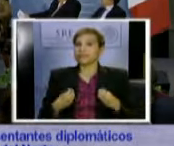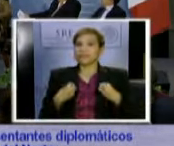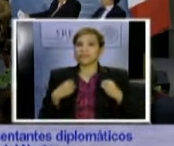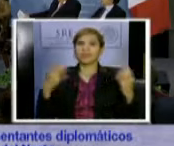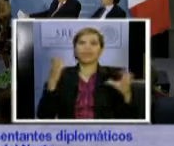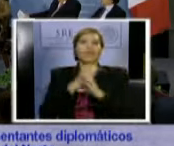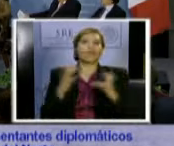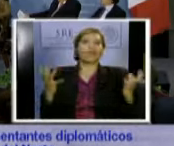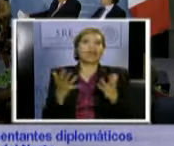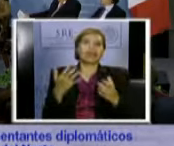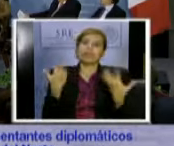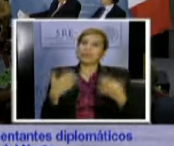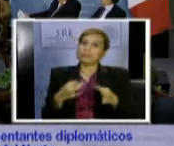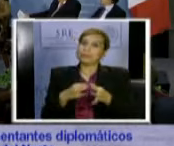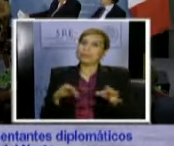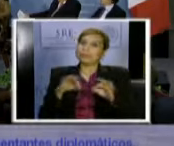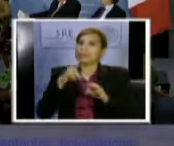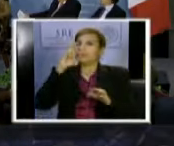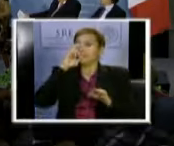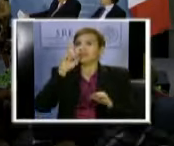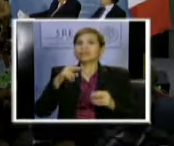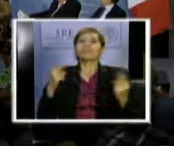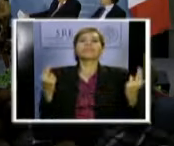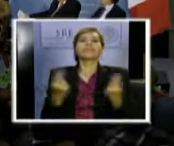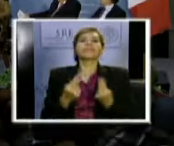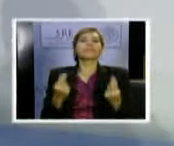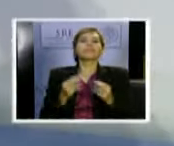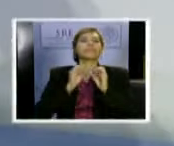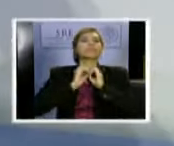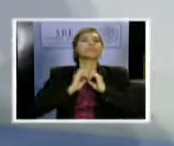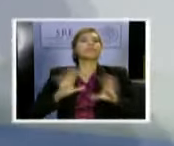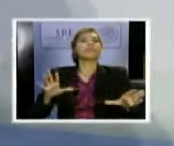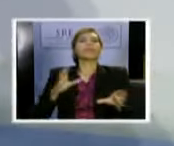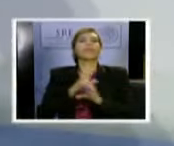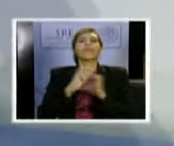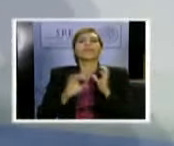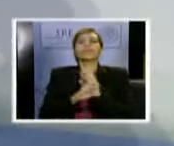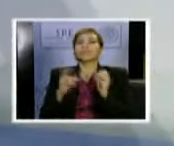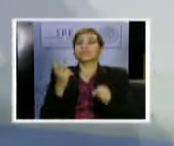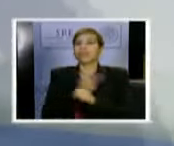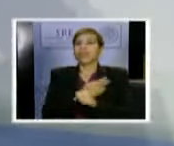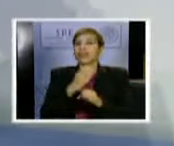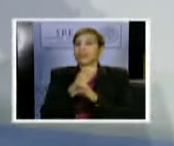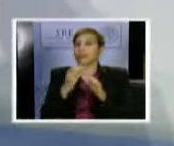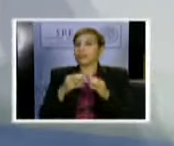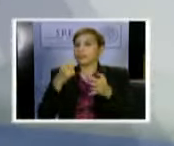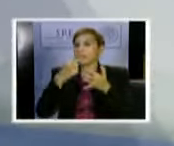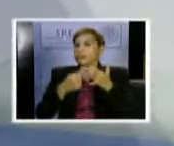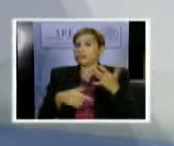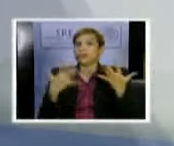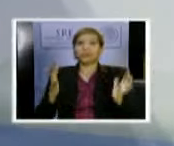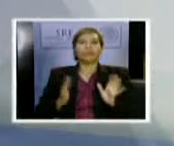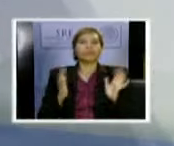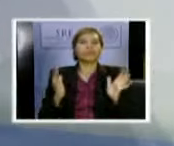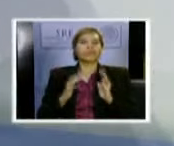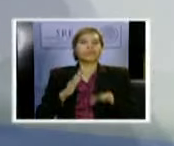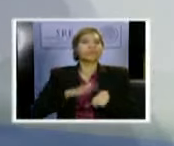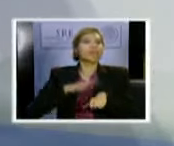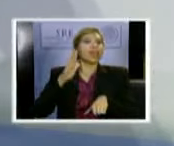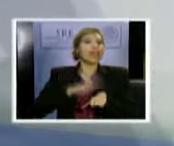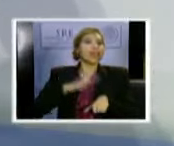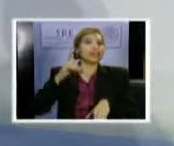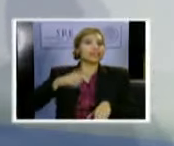los hechos y los datos duros, y necesitamos difundir los hechos y los datos duros que sorprenden a los